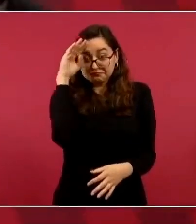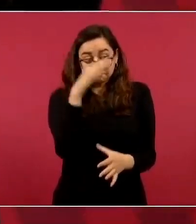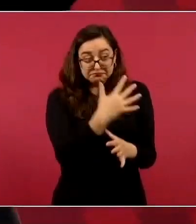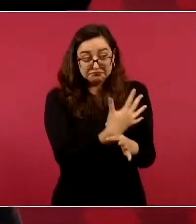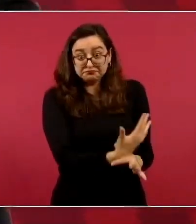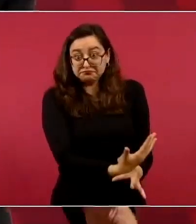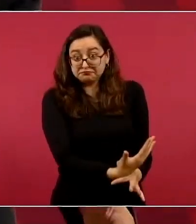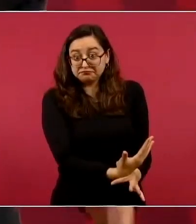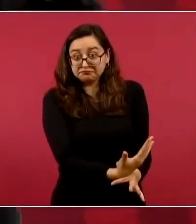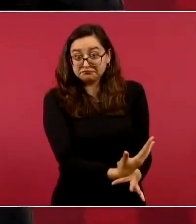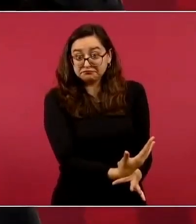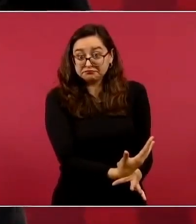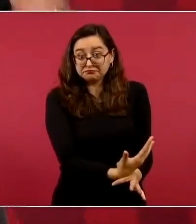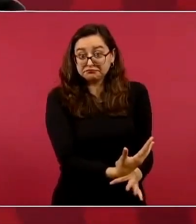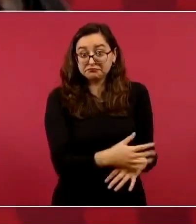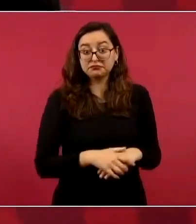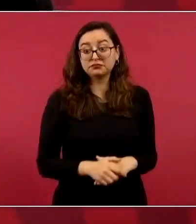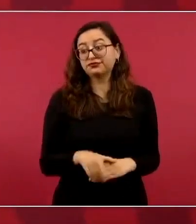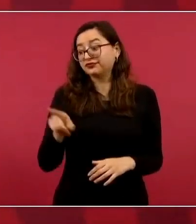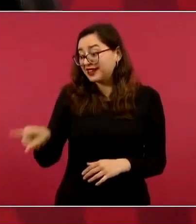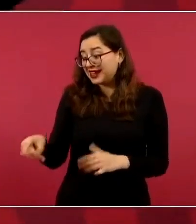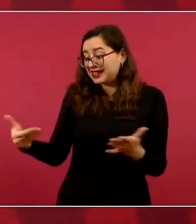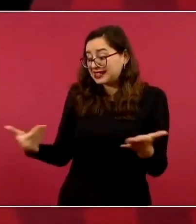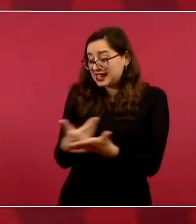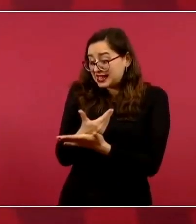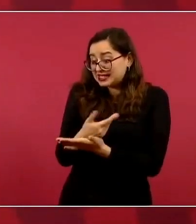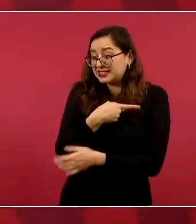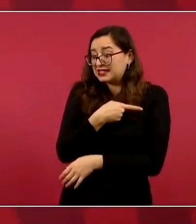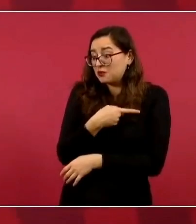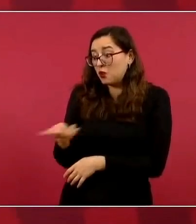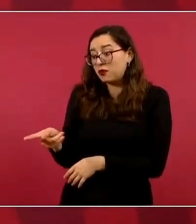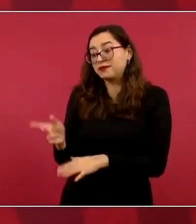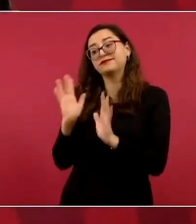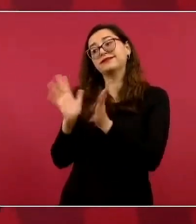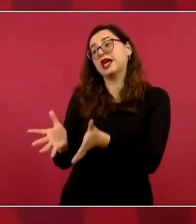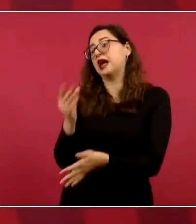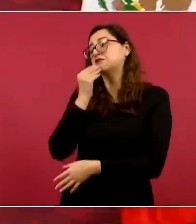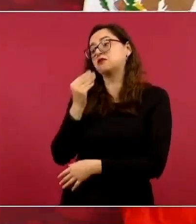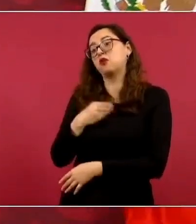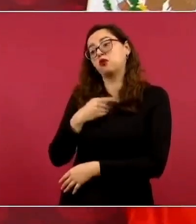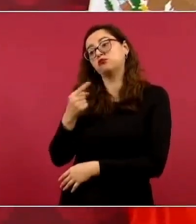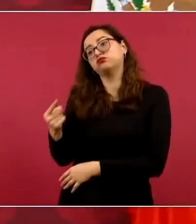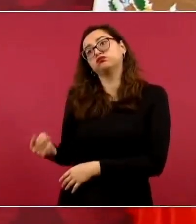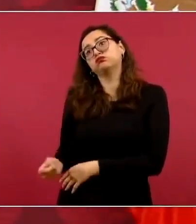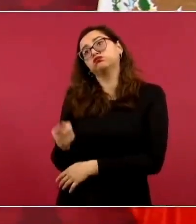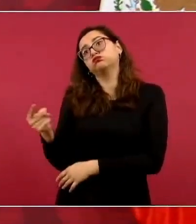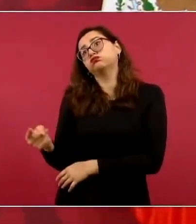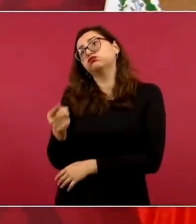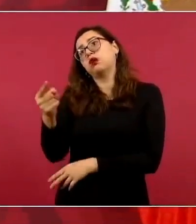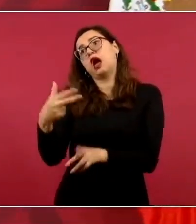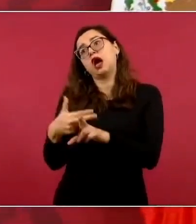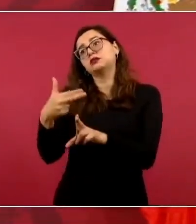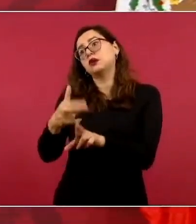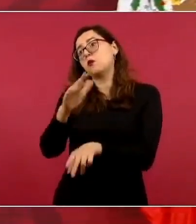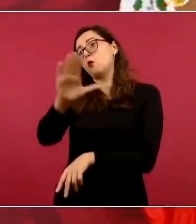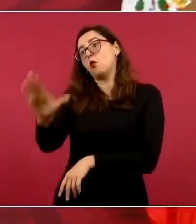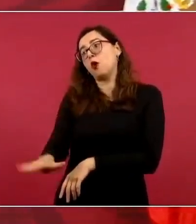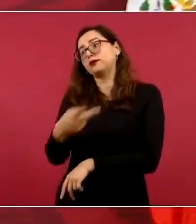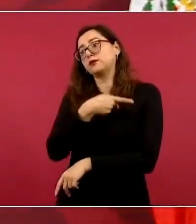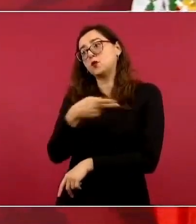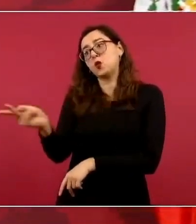Que el que nace pobre está condenado a morir pobre. Y nosotros